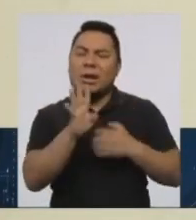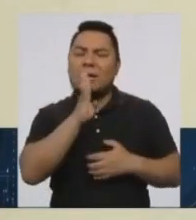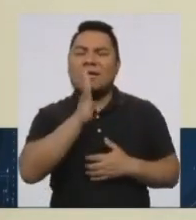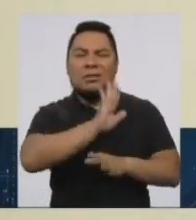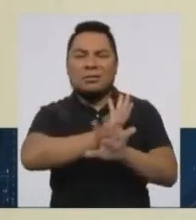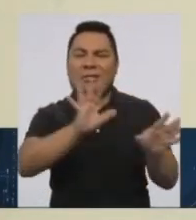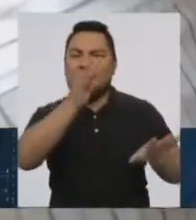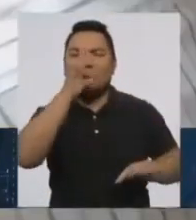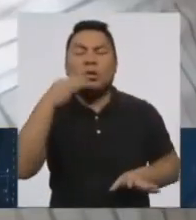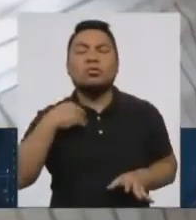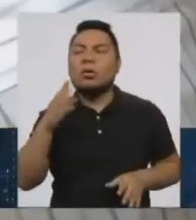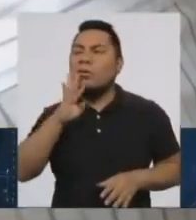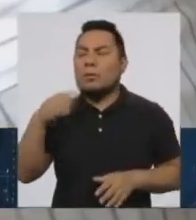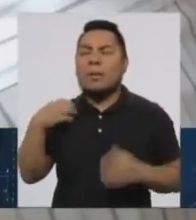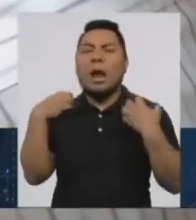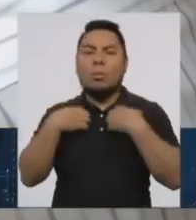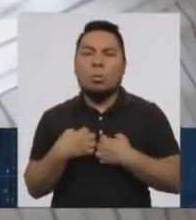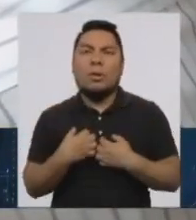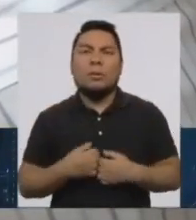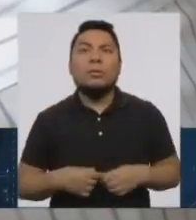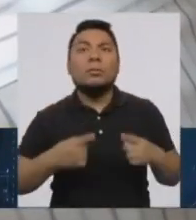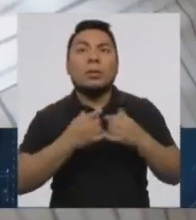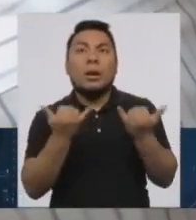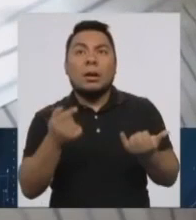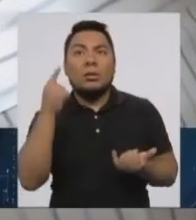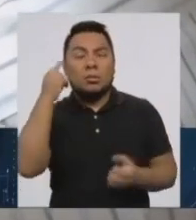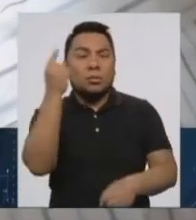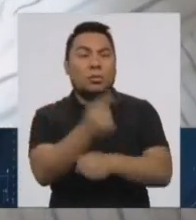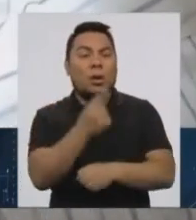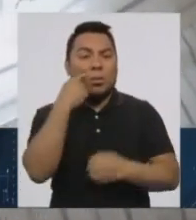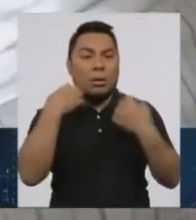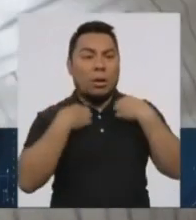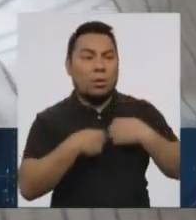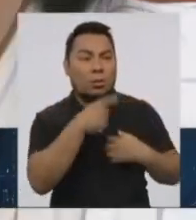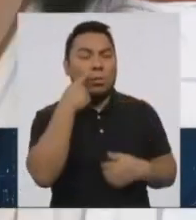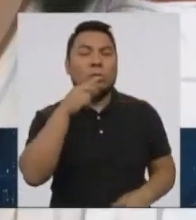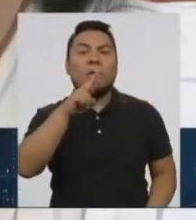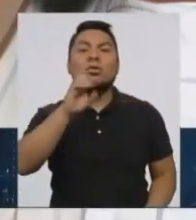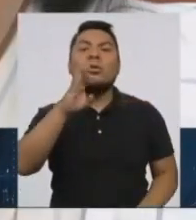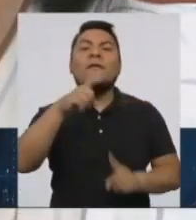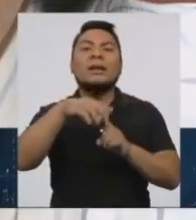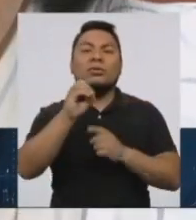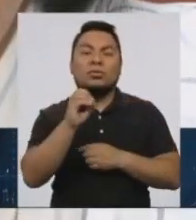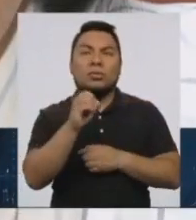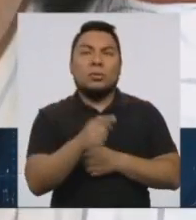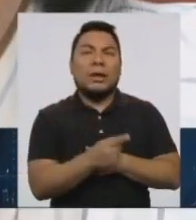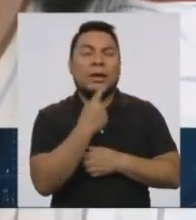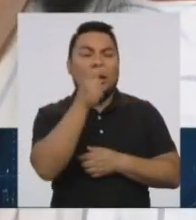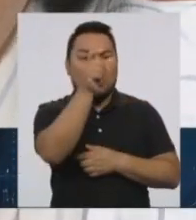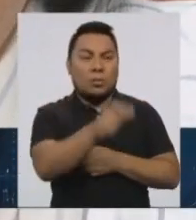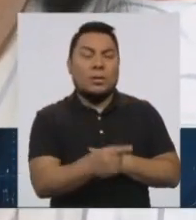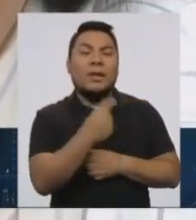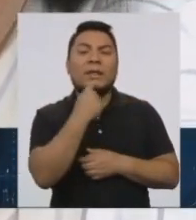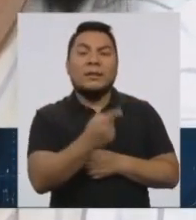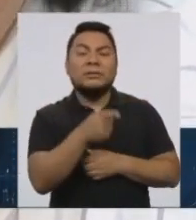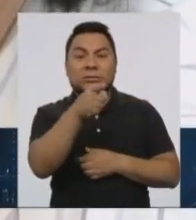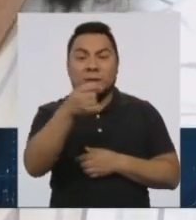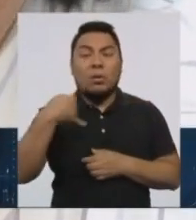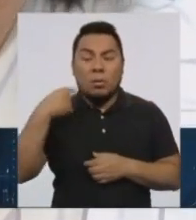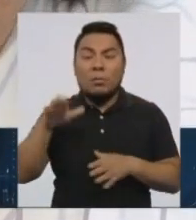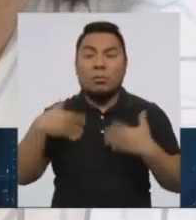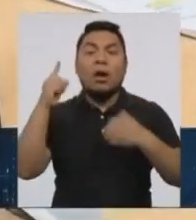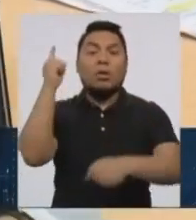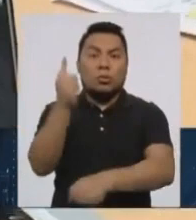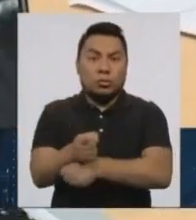No quiero hablar con mi abogado. Consultamos sobre este caso al abogado penalista Roberto Miranda. Para el especialista, la joven puede denunciar al